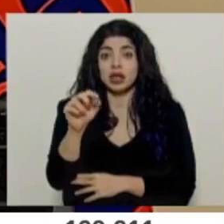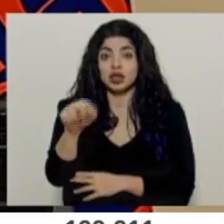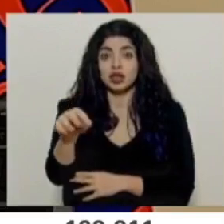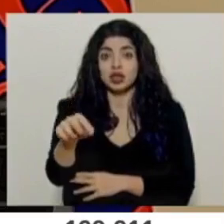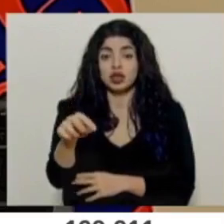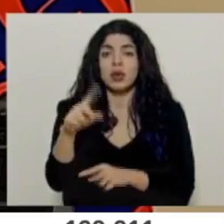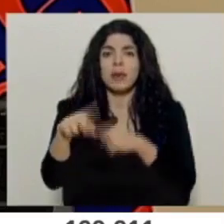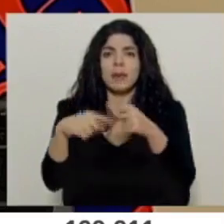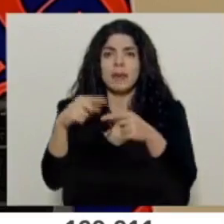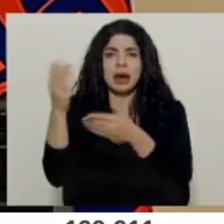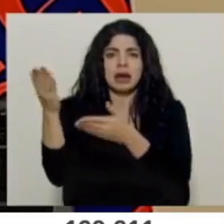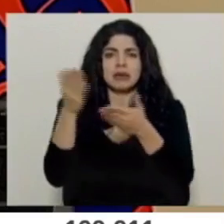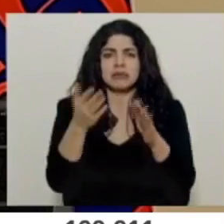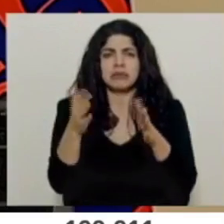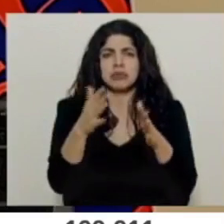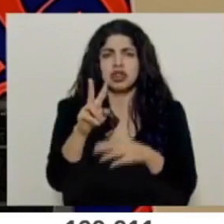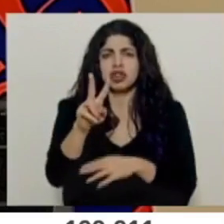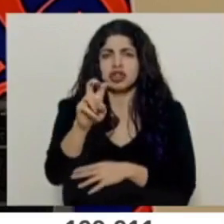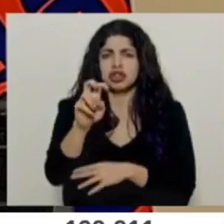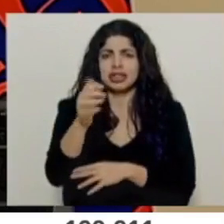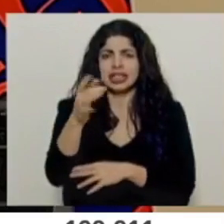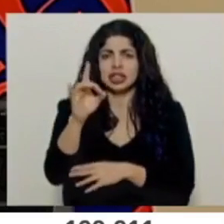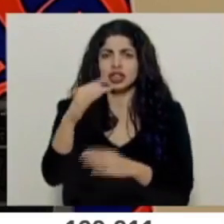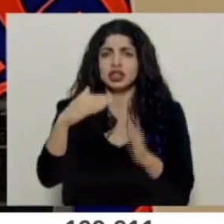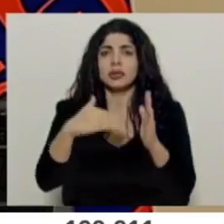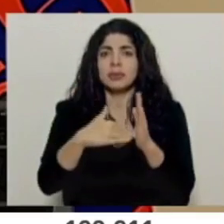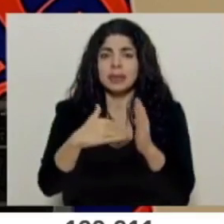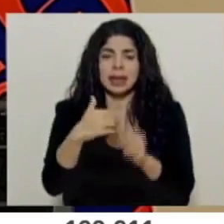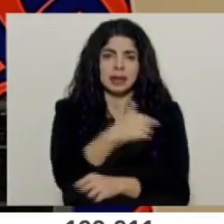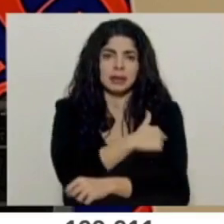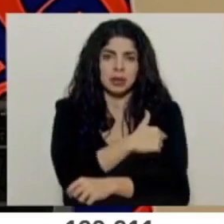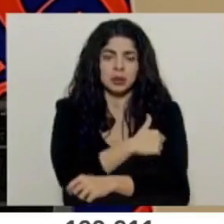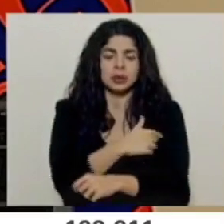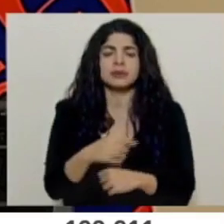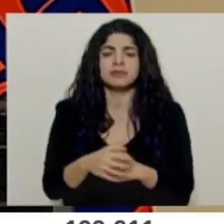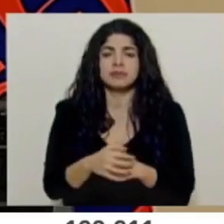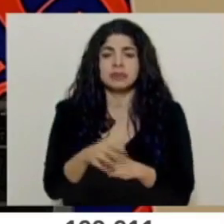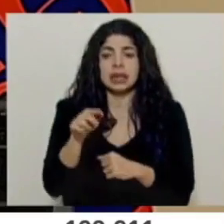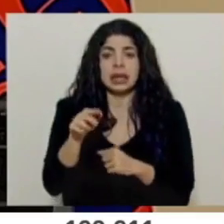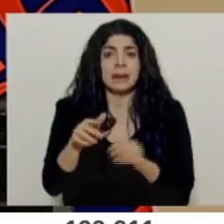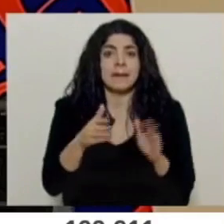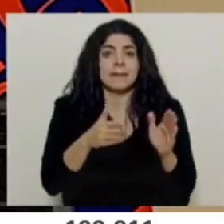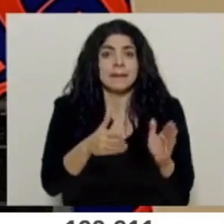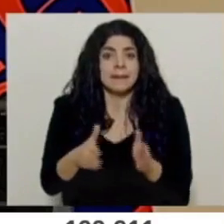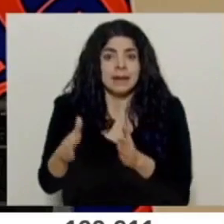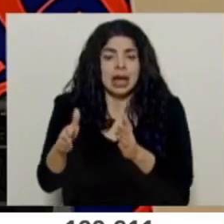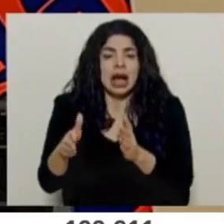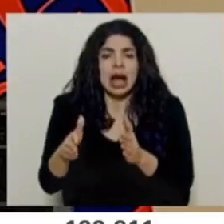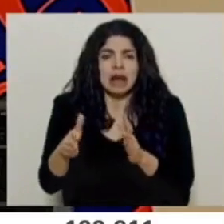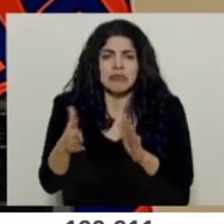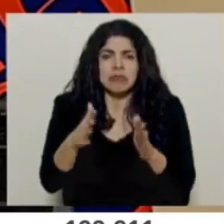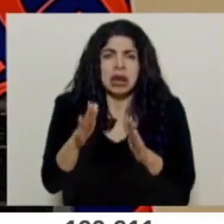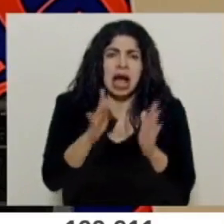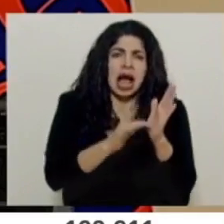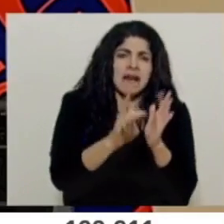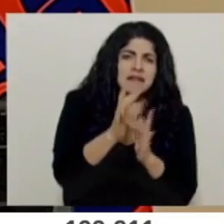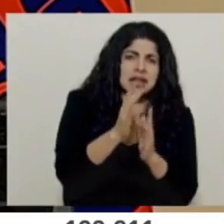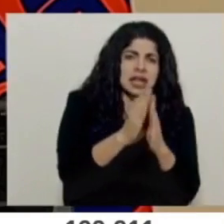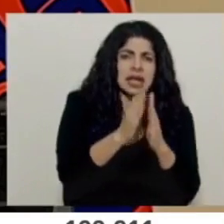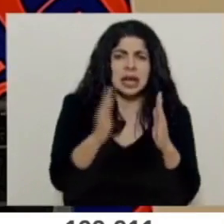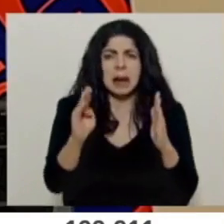recibiendo aproximadamente 218 mil dosis. Está programado entre abril y